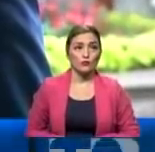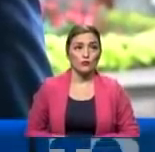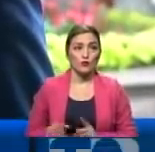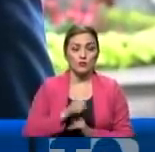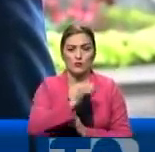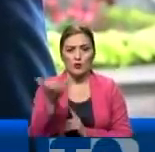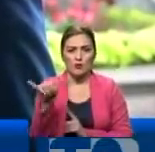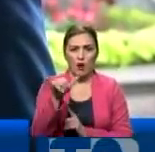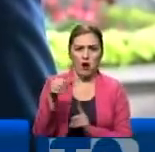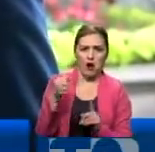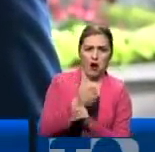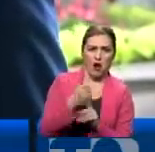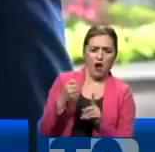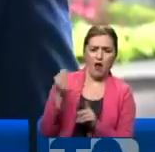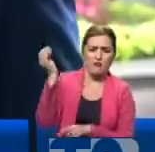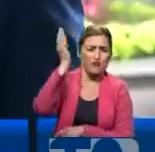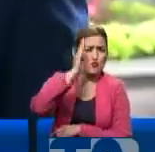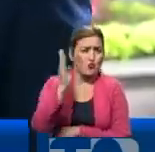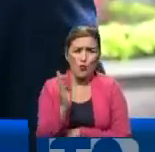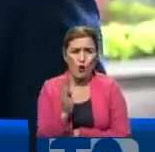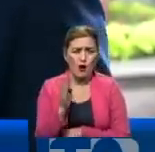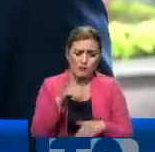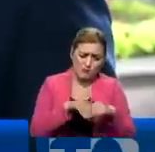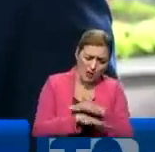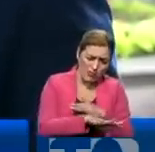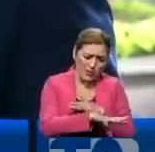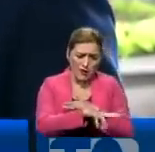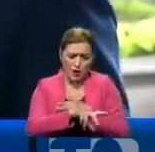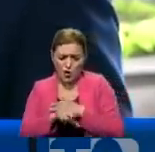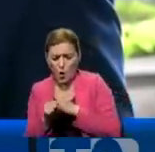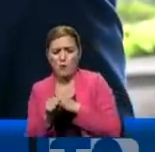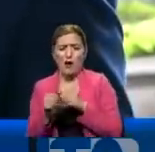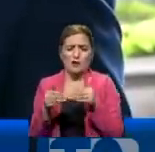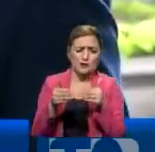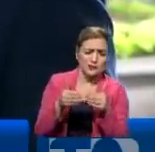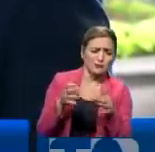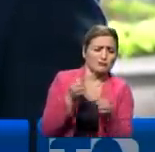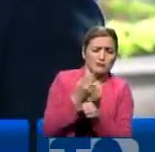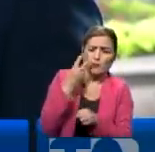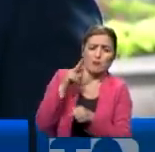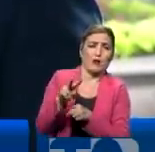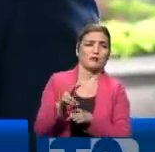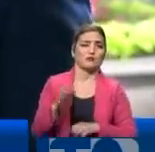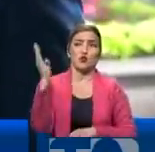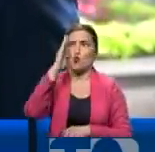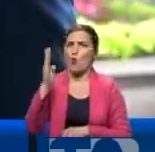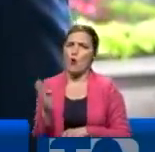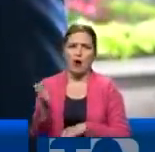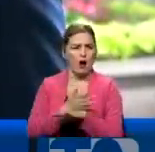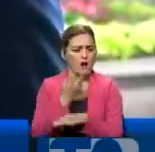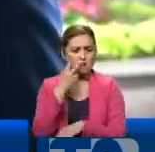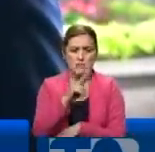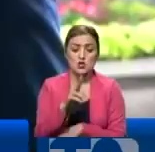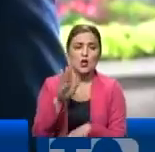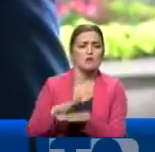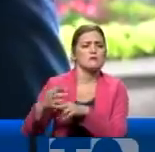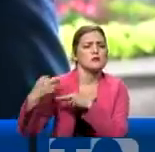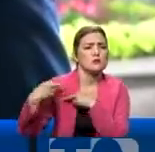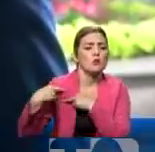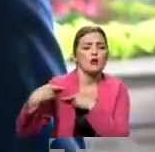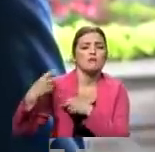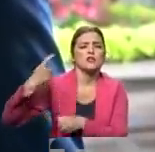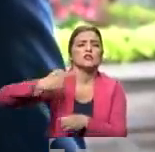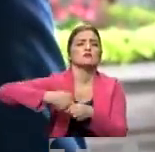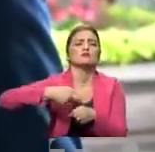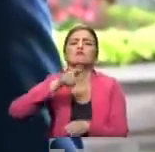situaciones de agresividad, de saqueo y de cometimiento de delitos como los que acabamos de ver. Es responsabilidad única